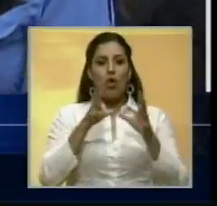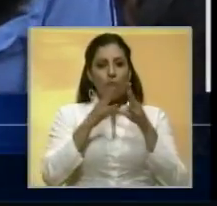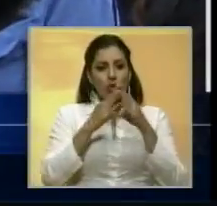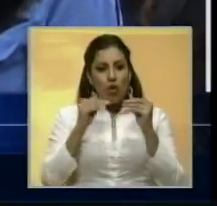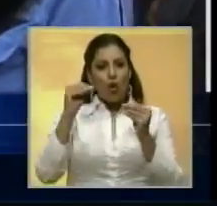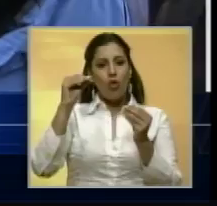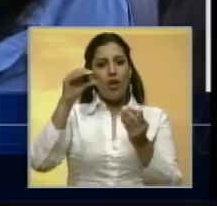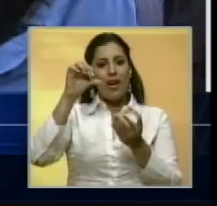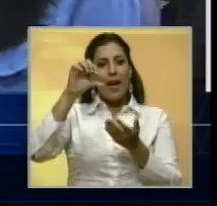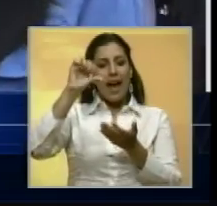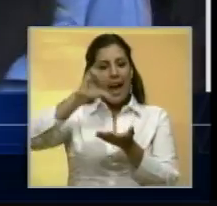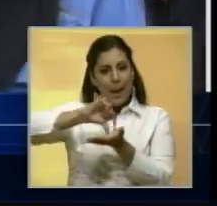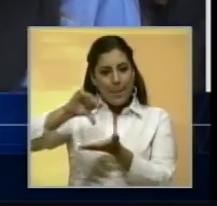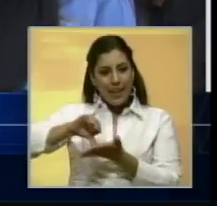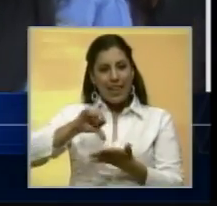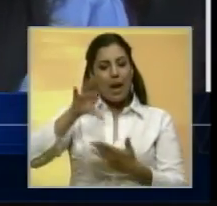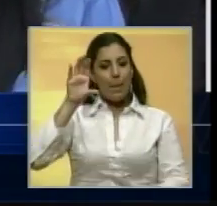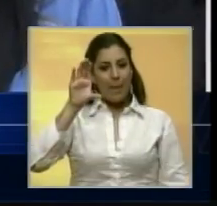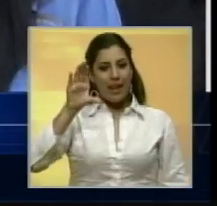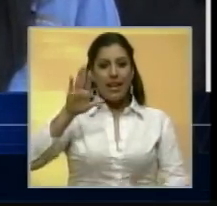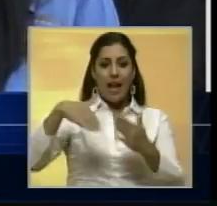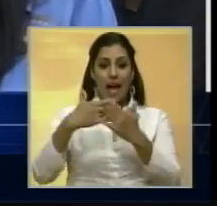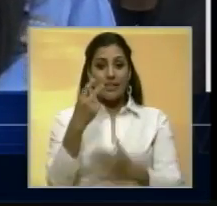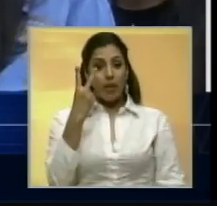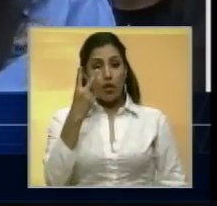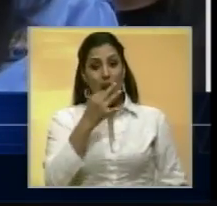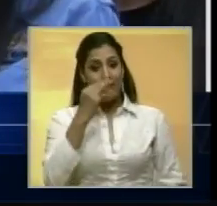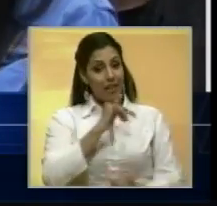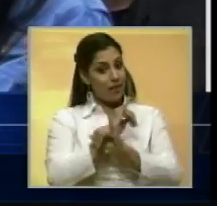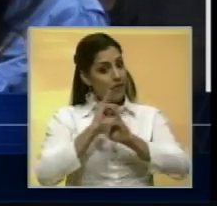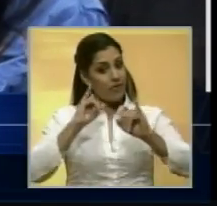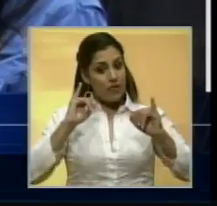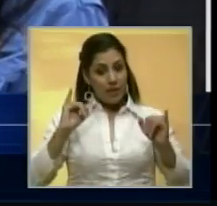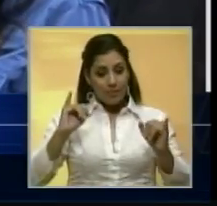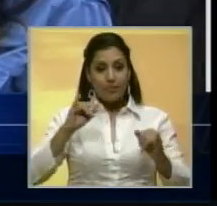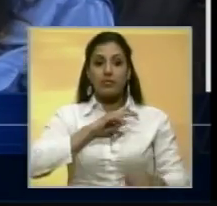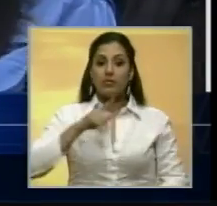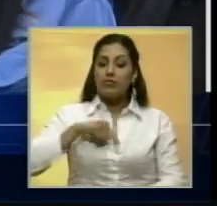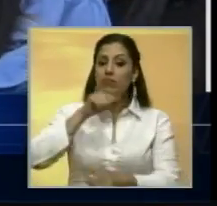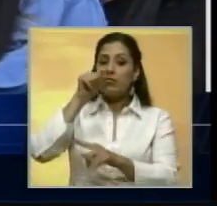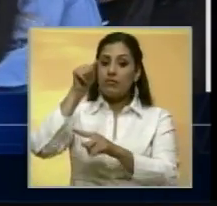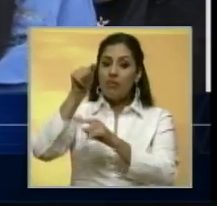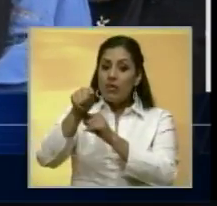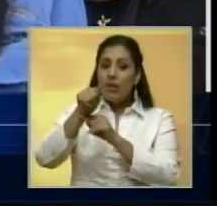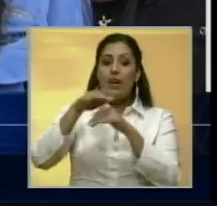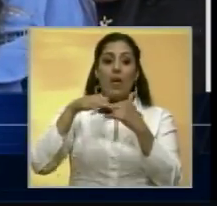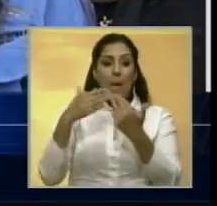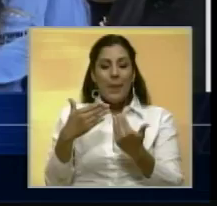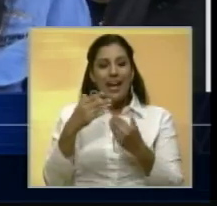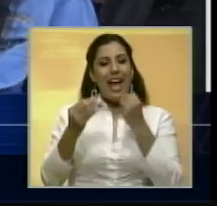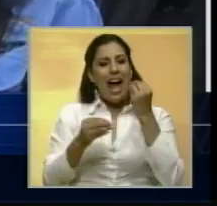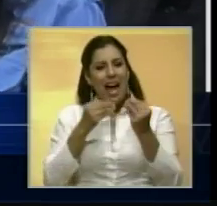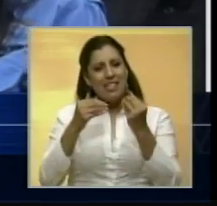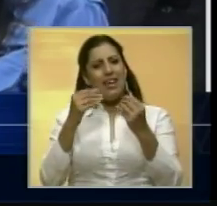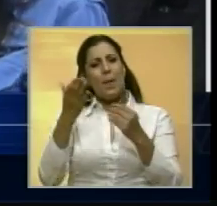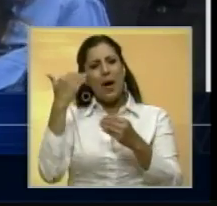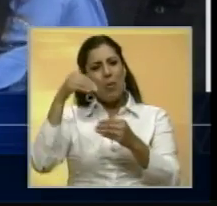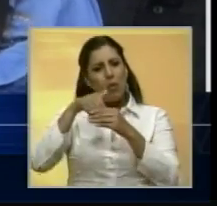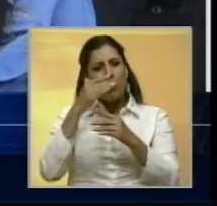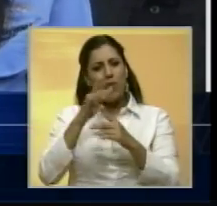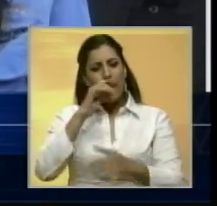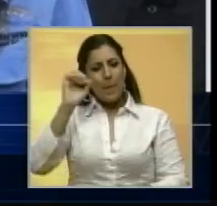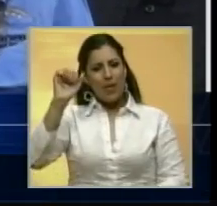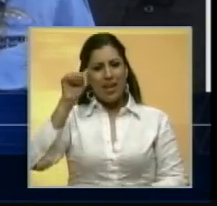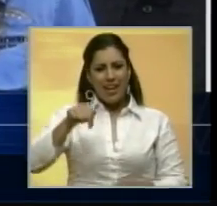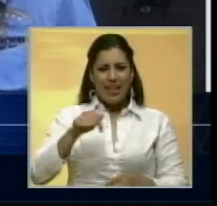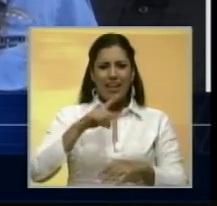las capitales del país hasta las 2 de la tarde manifestando, exigiendo condiciones para la realización del referéndum revocatorio.